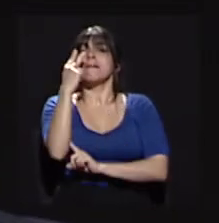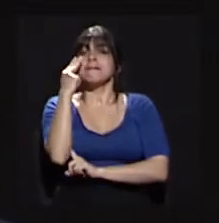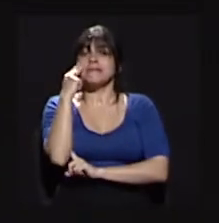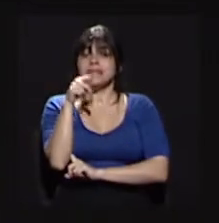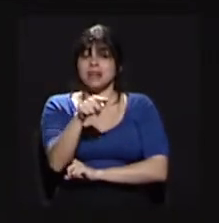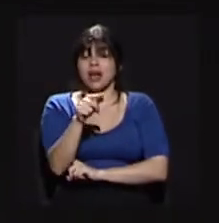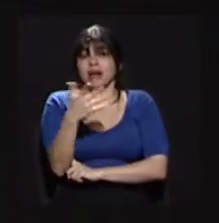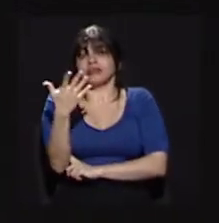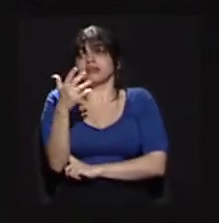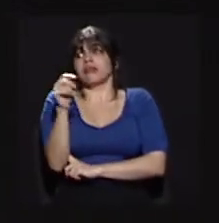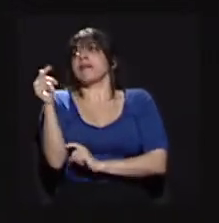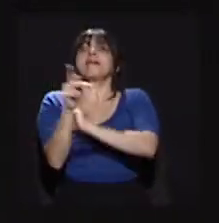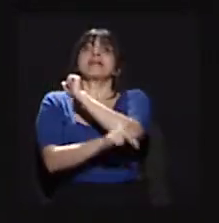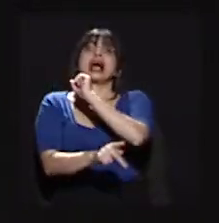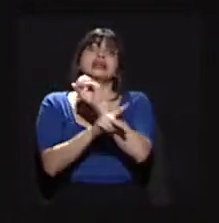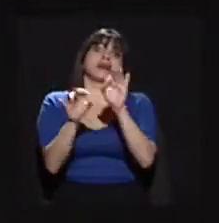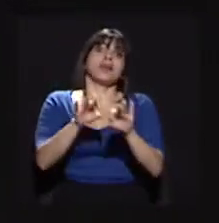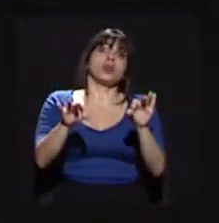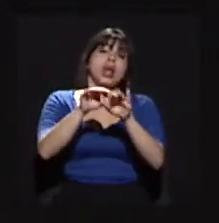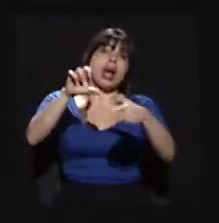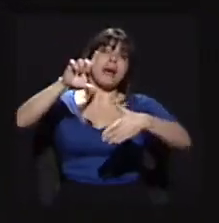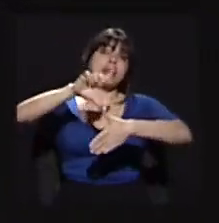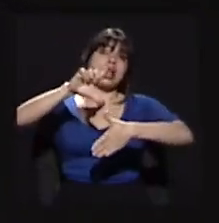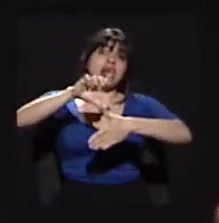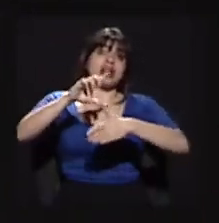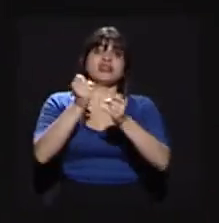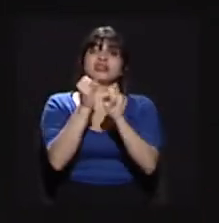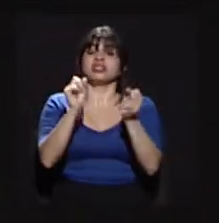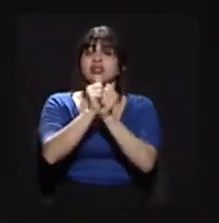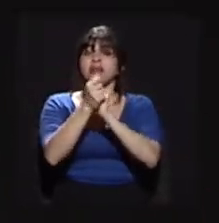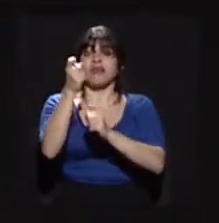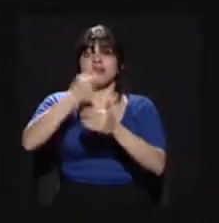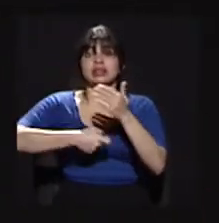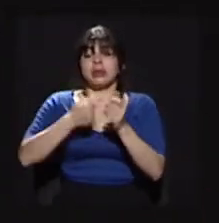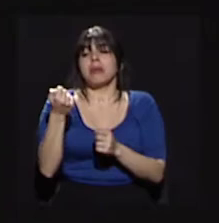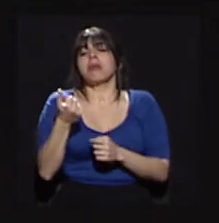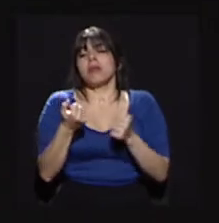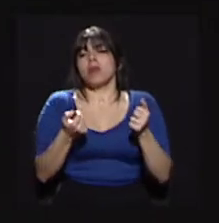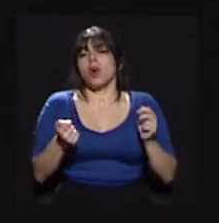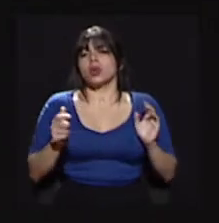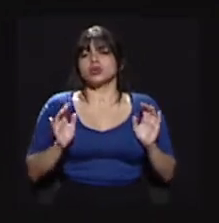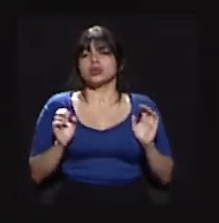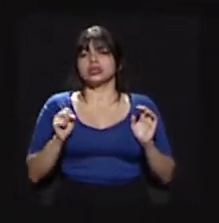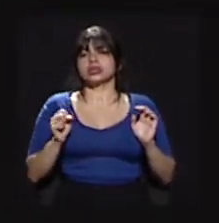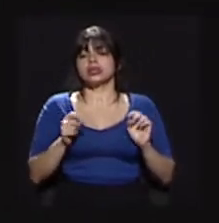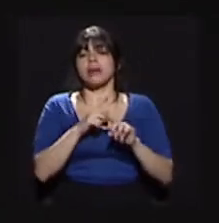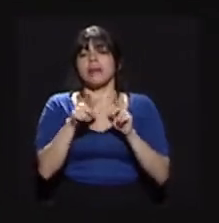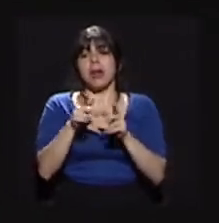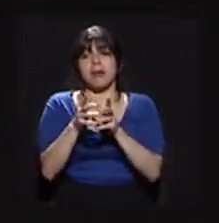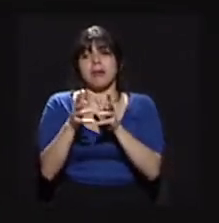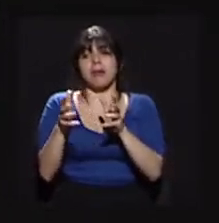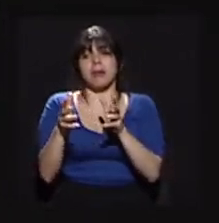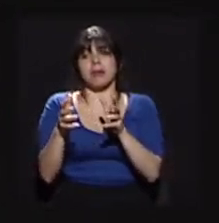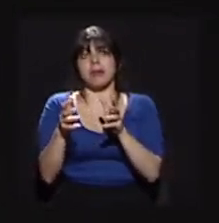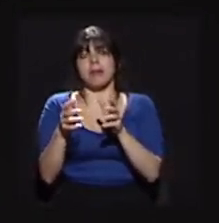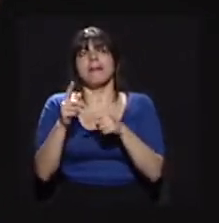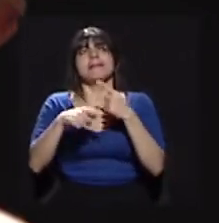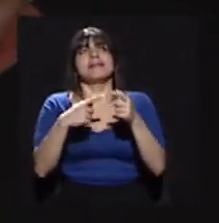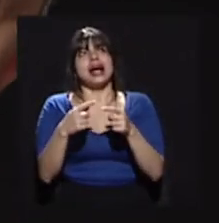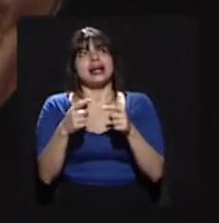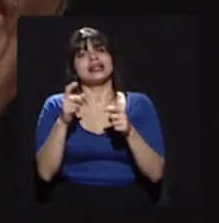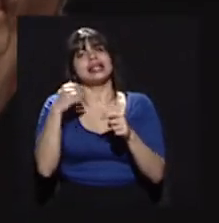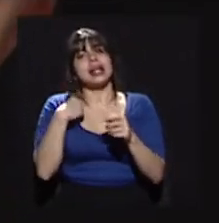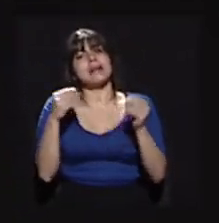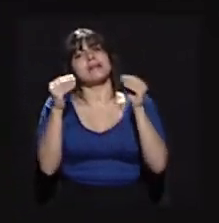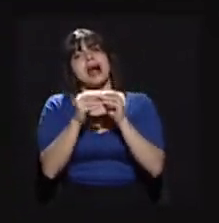está en países muy importantes de américa latina si en el foro fiscal muy pocos verán si va a crecer más vamos